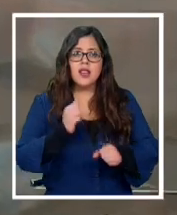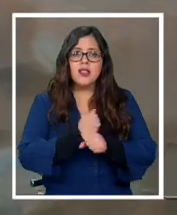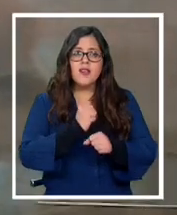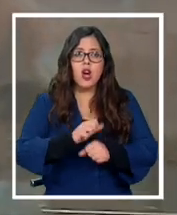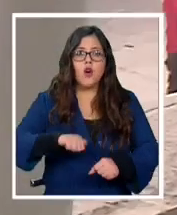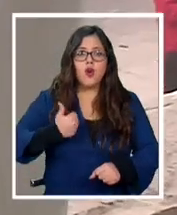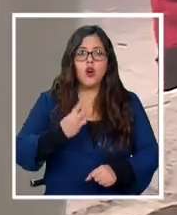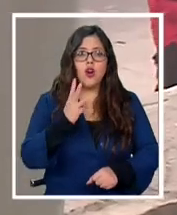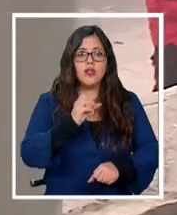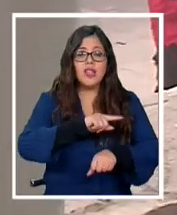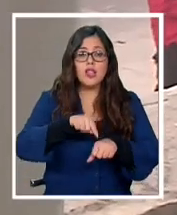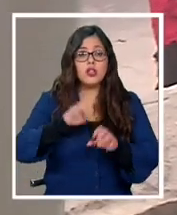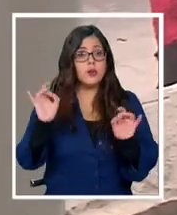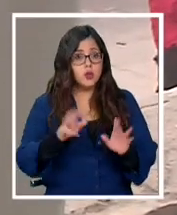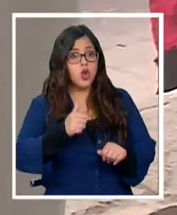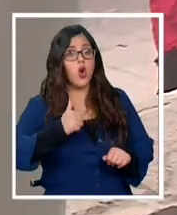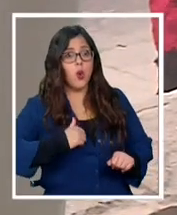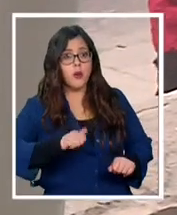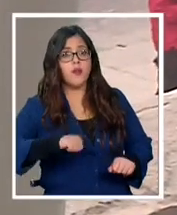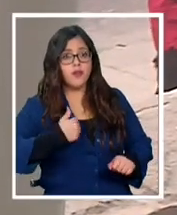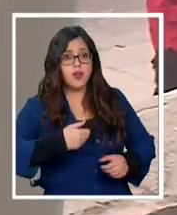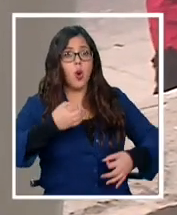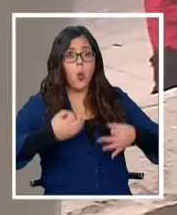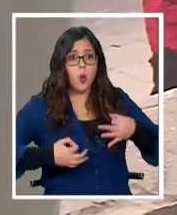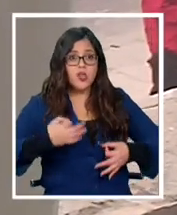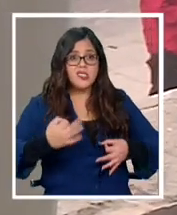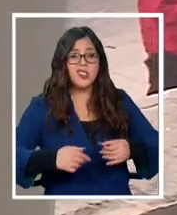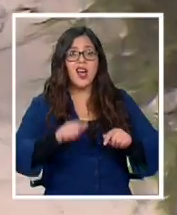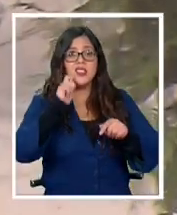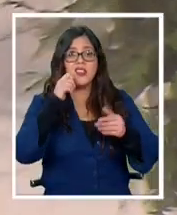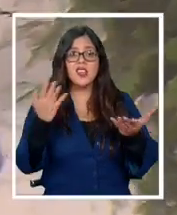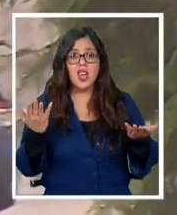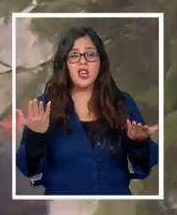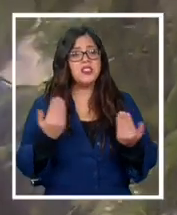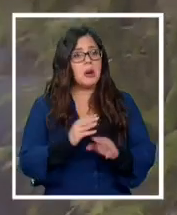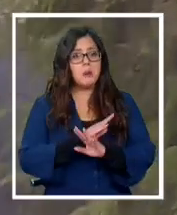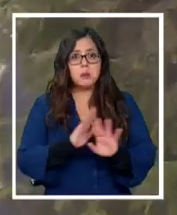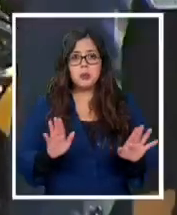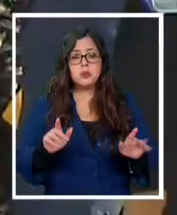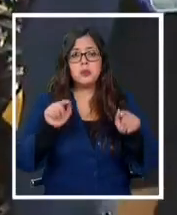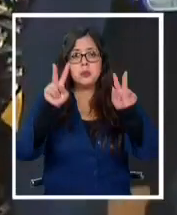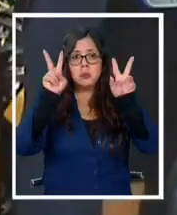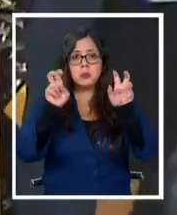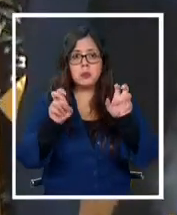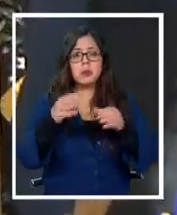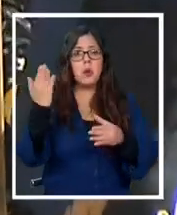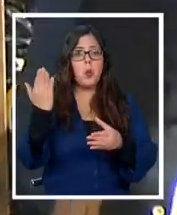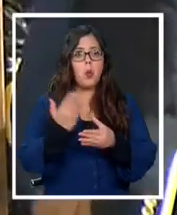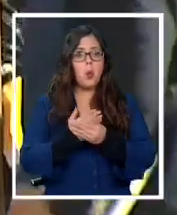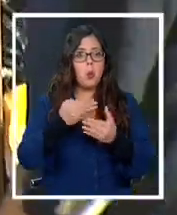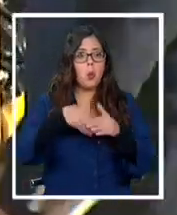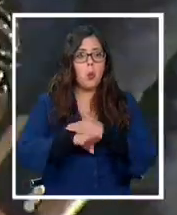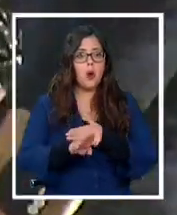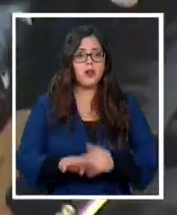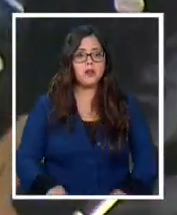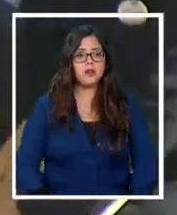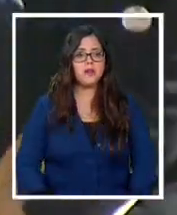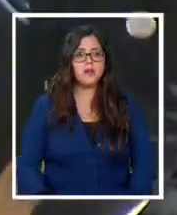ahora si cumple con la disposición judicial será totalmente sobreseído y la causa se archivará